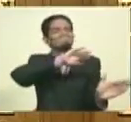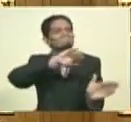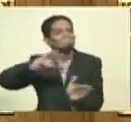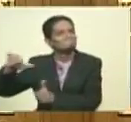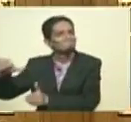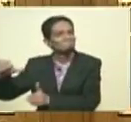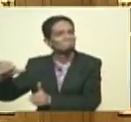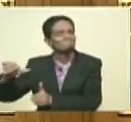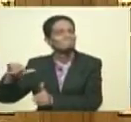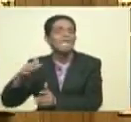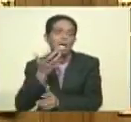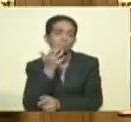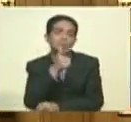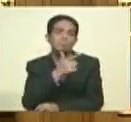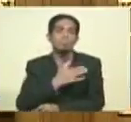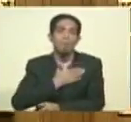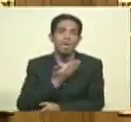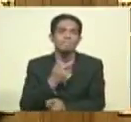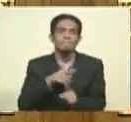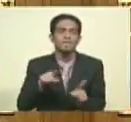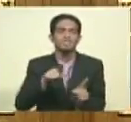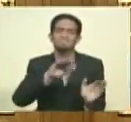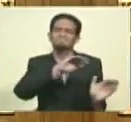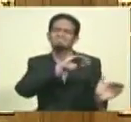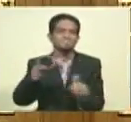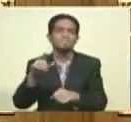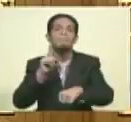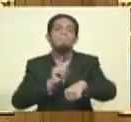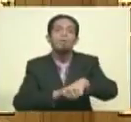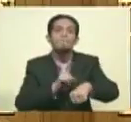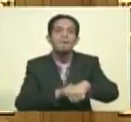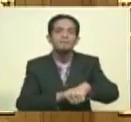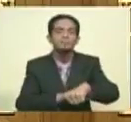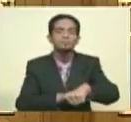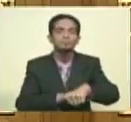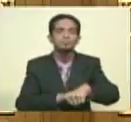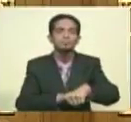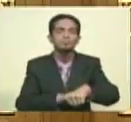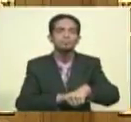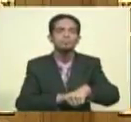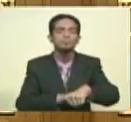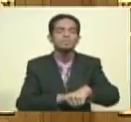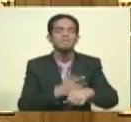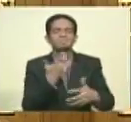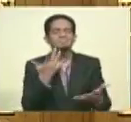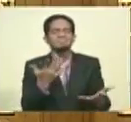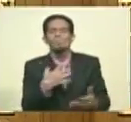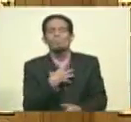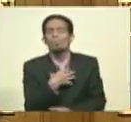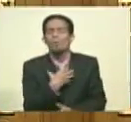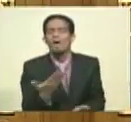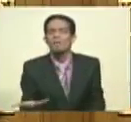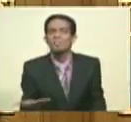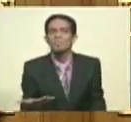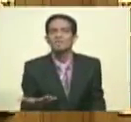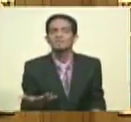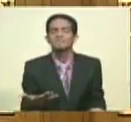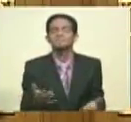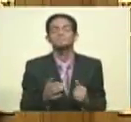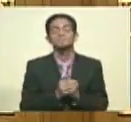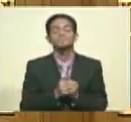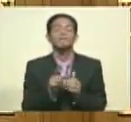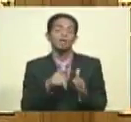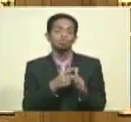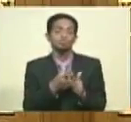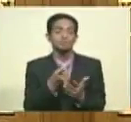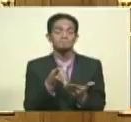desecharla totalmente. Pero en ese momento histórico, por lo menos, no era viable. Y que a pesar de las dudas,